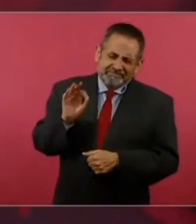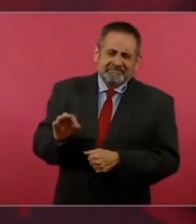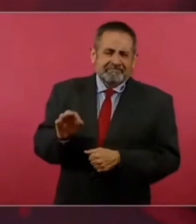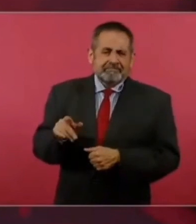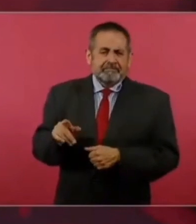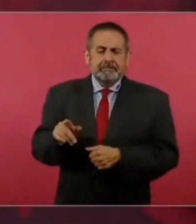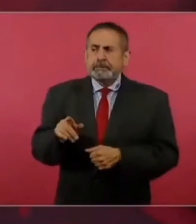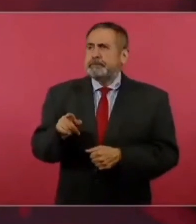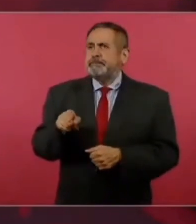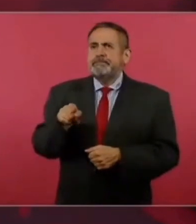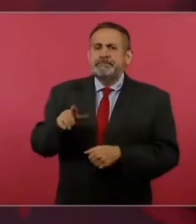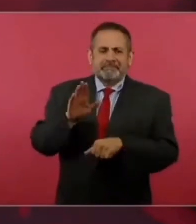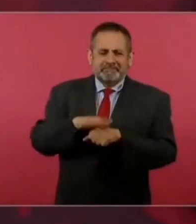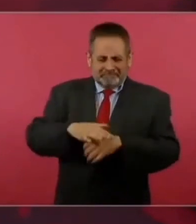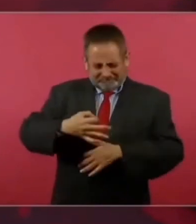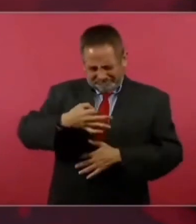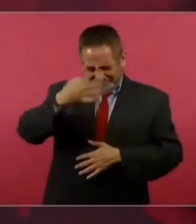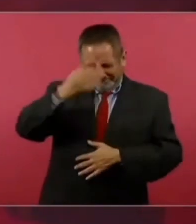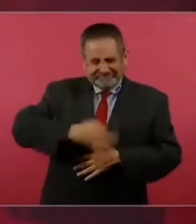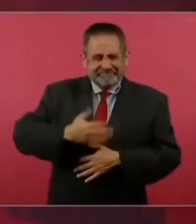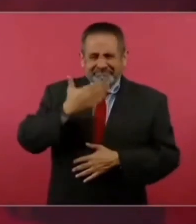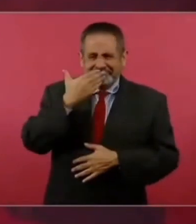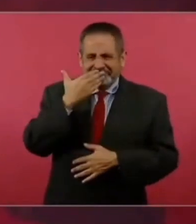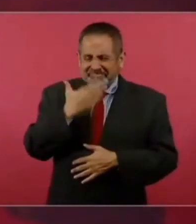de más autenticidad